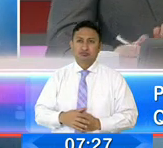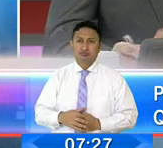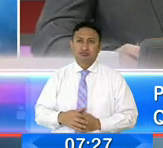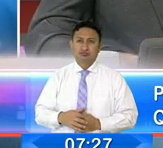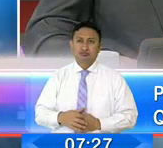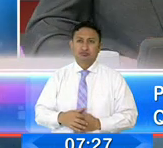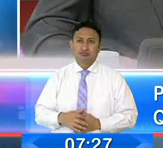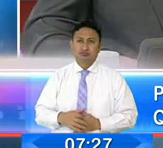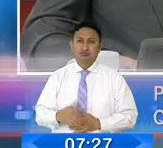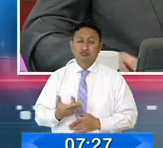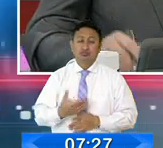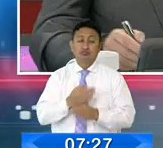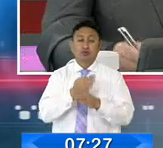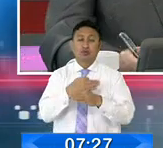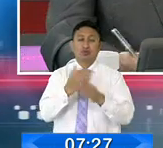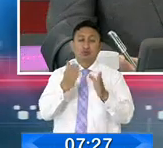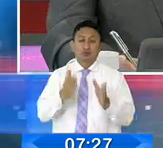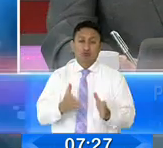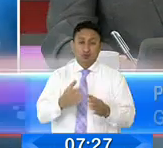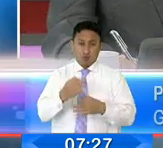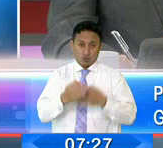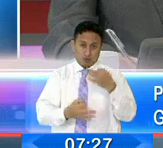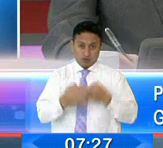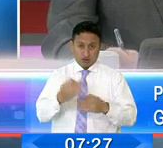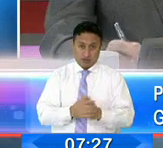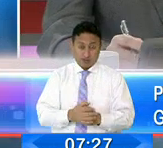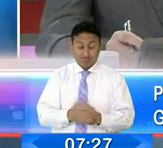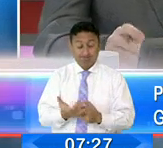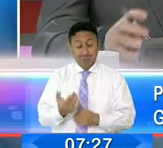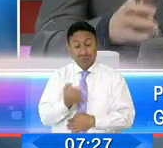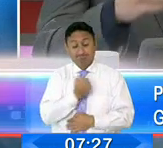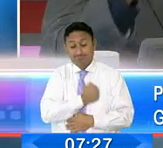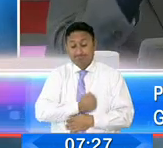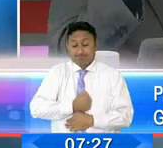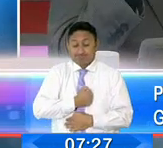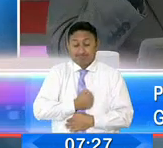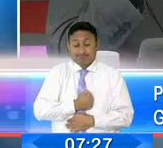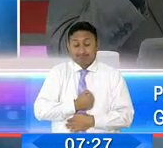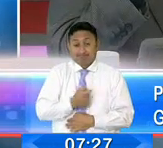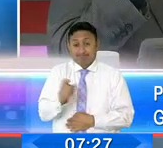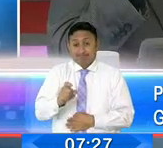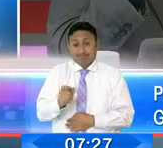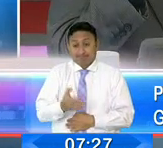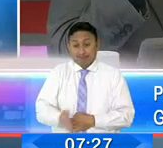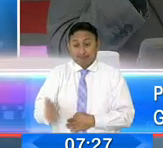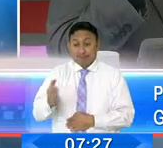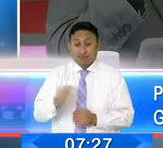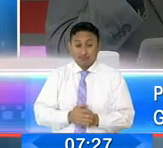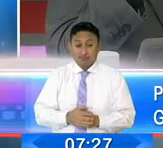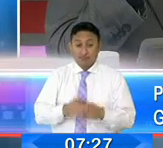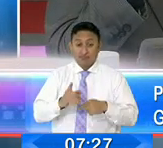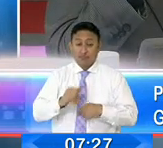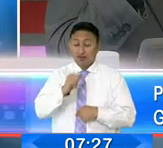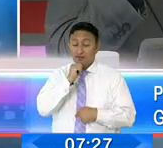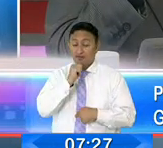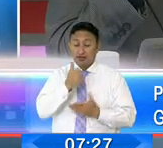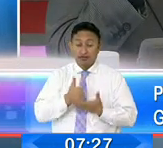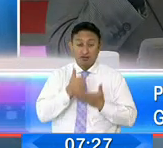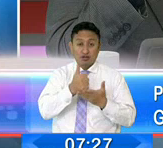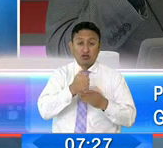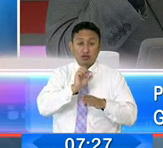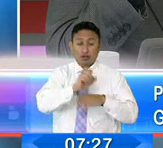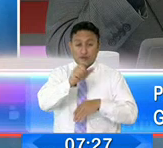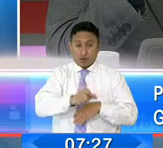Mire, la función judicial indudablemente también deja y mantiene, diría yo, una deuda muy alta con los ecuatorianos